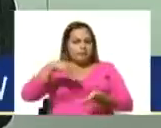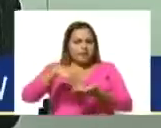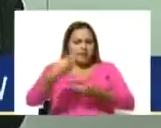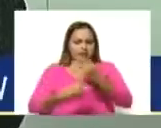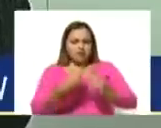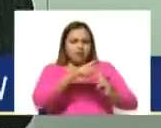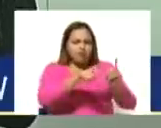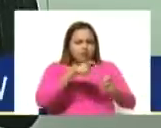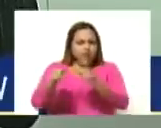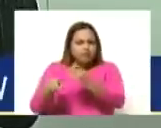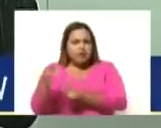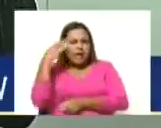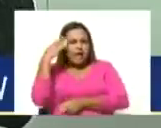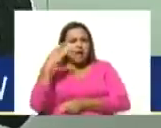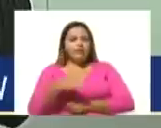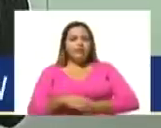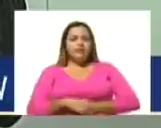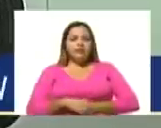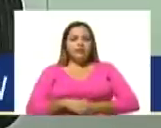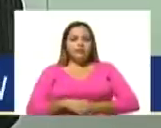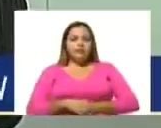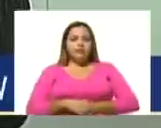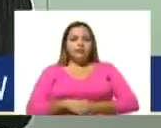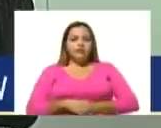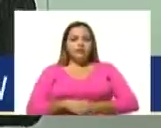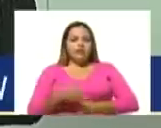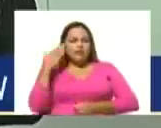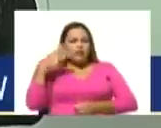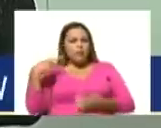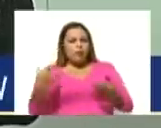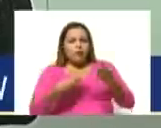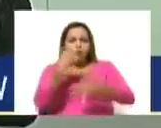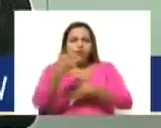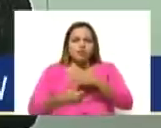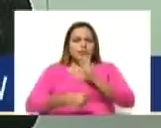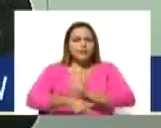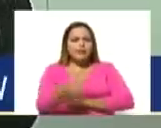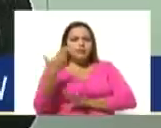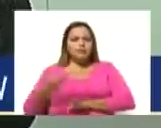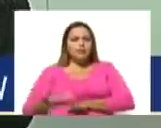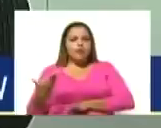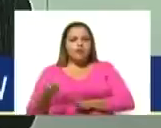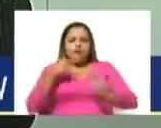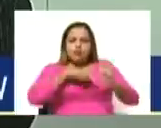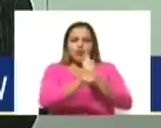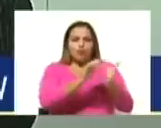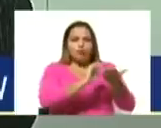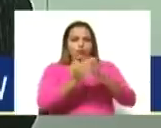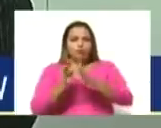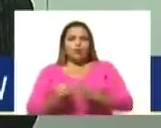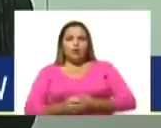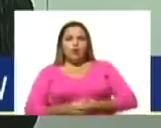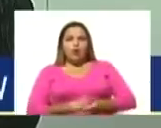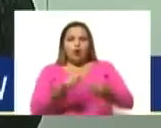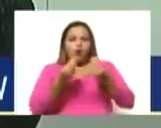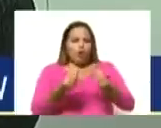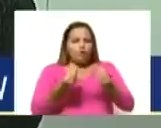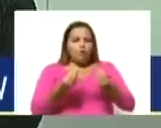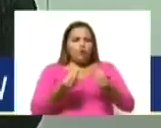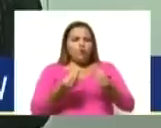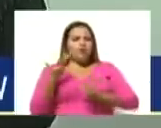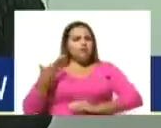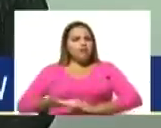para definir definir los proyectos más importantes en las comunidades. ¿Cómo valora esa muestra